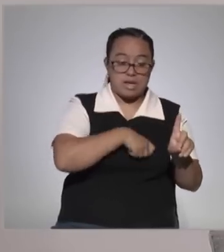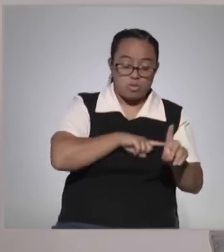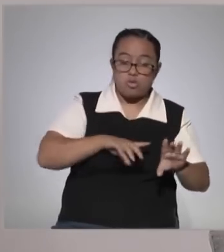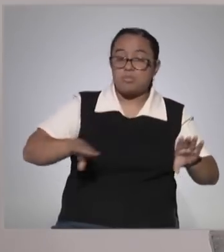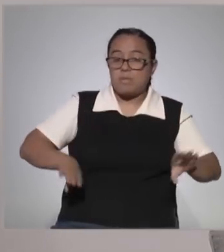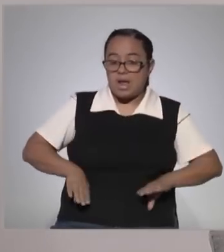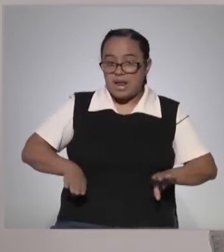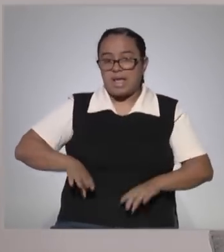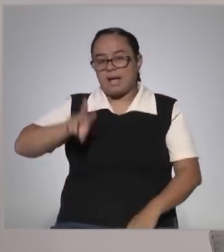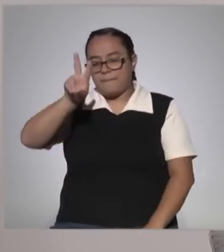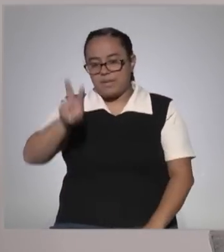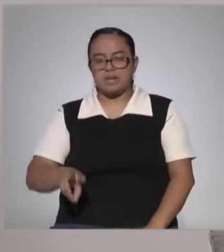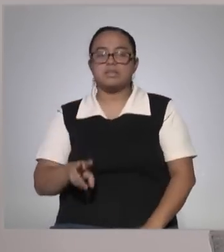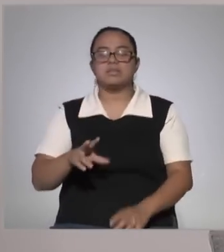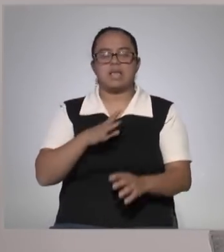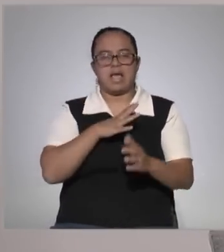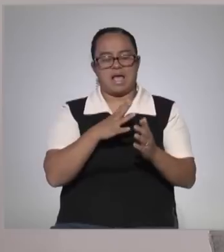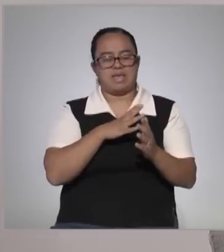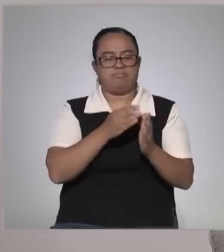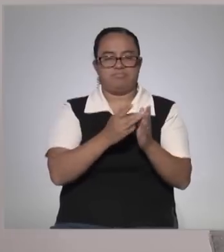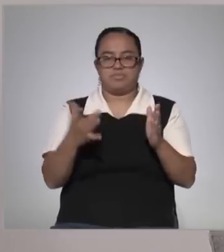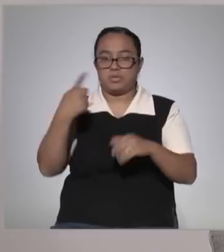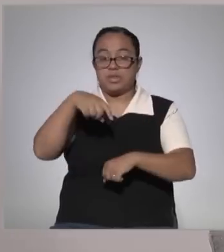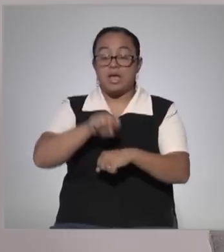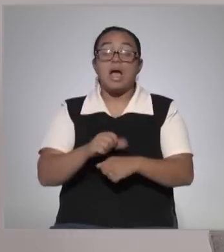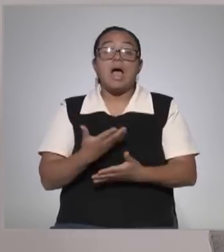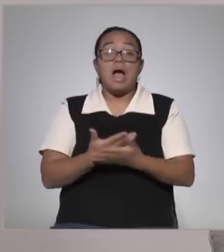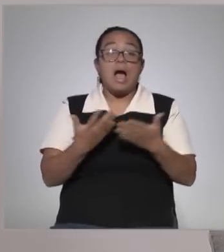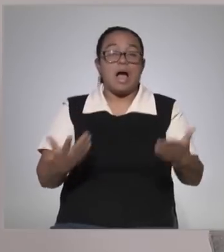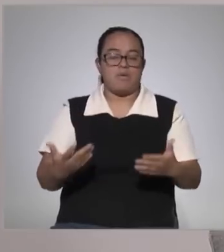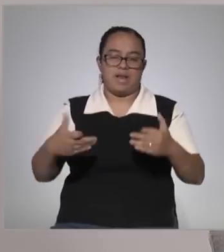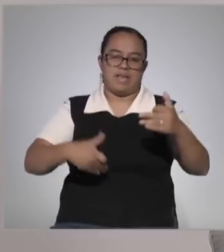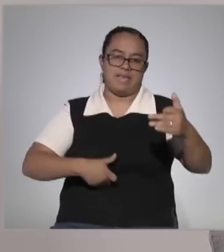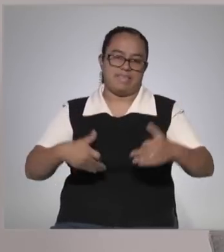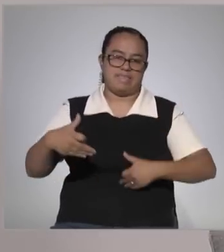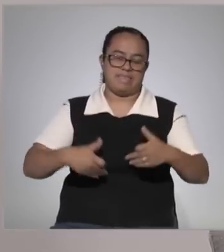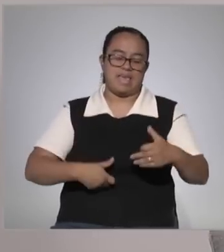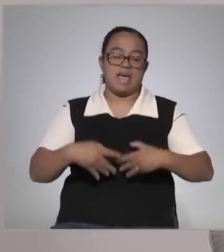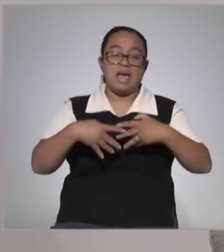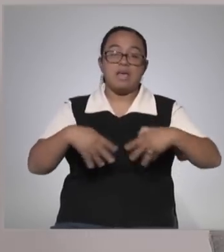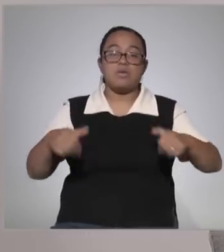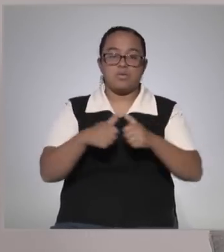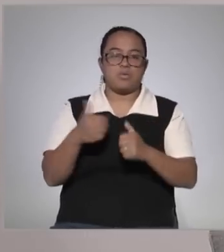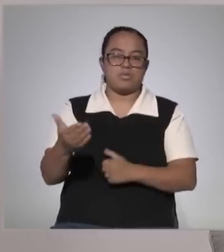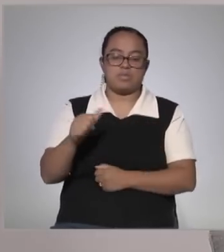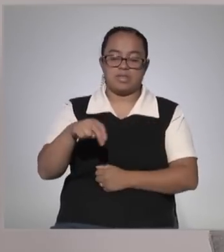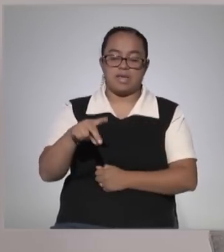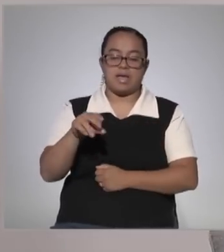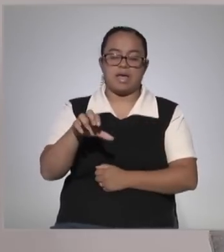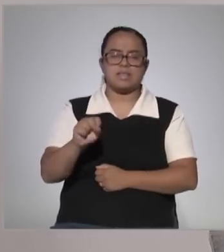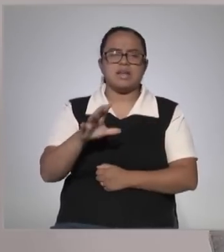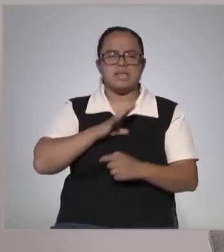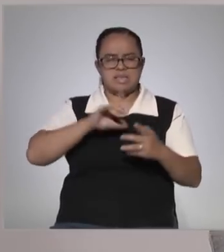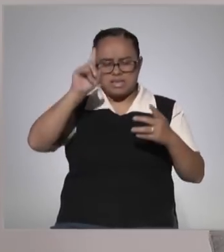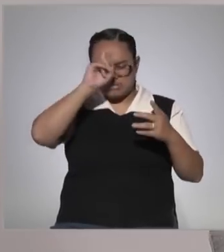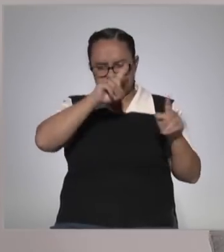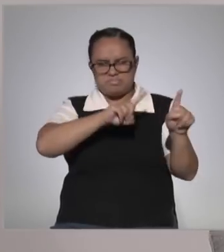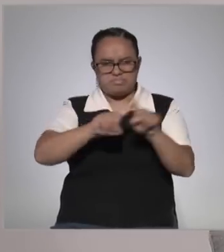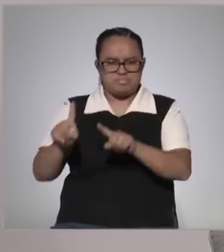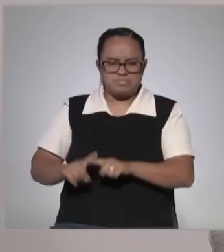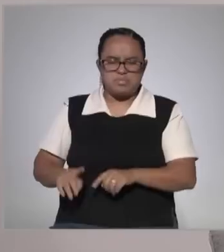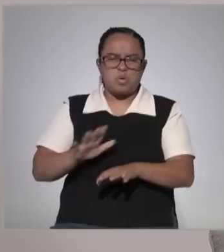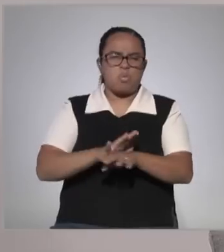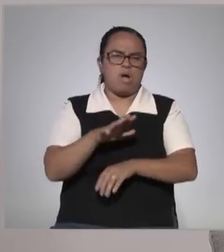pareja los viernes, así que ya saben que tenemos una cita. Y ahora es tiempo de teatro con Andrés Castuera, que nos trae las mejores